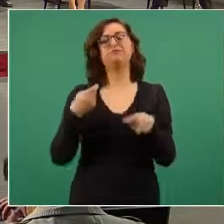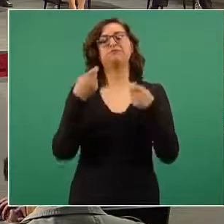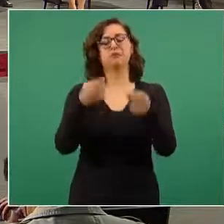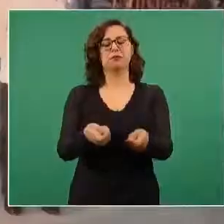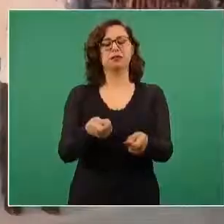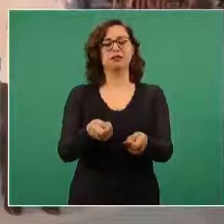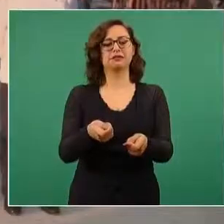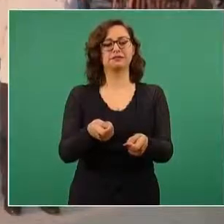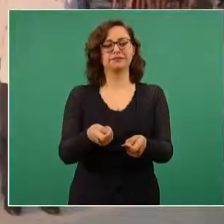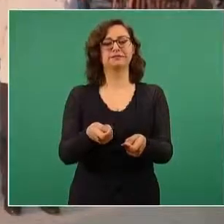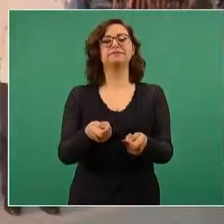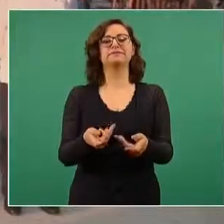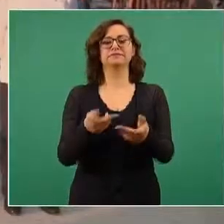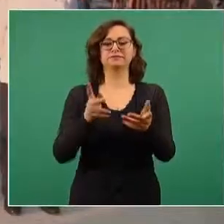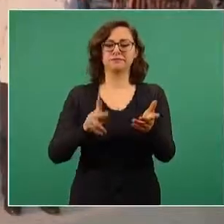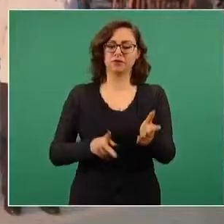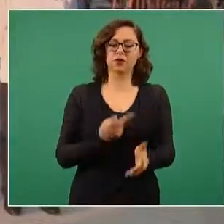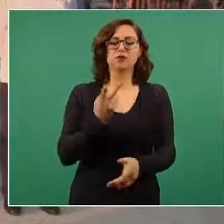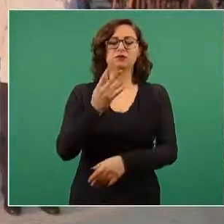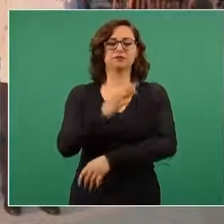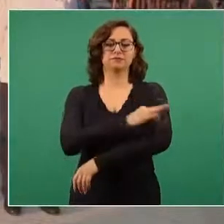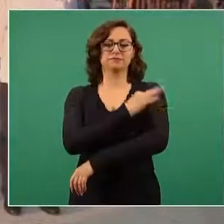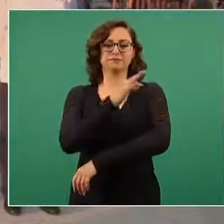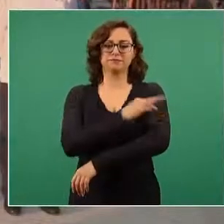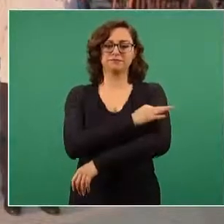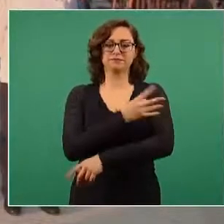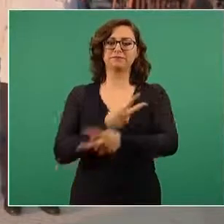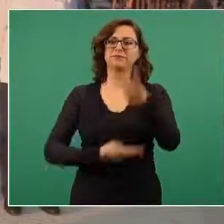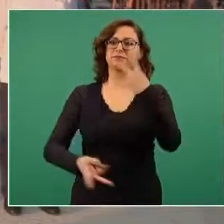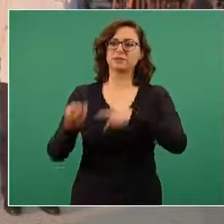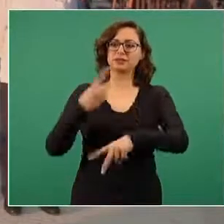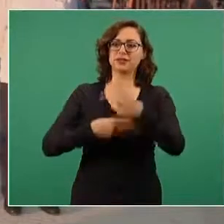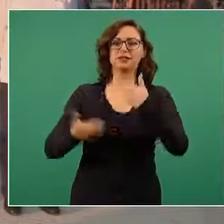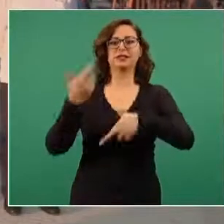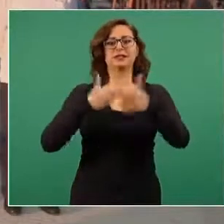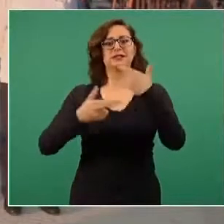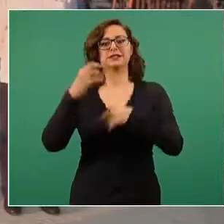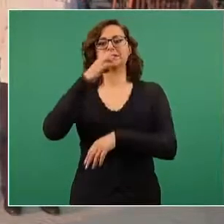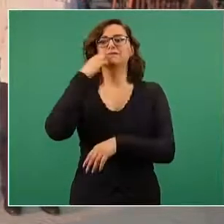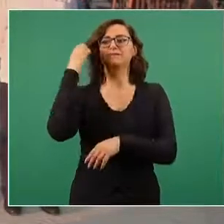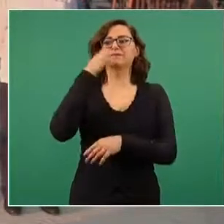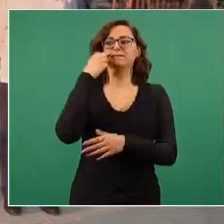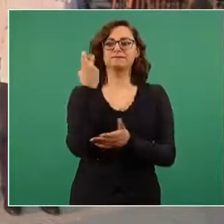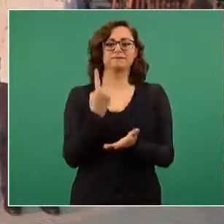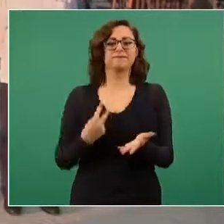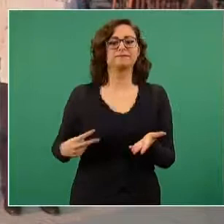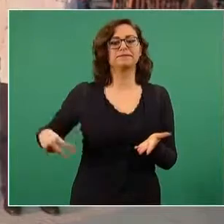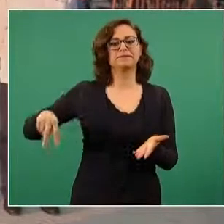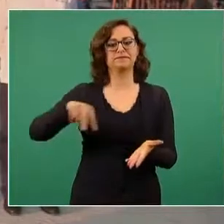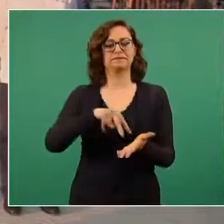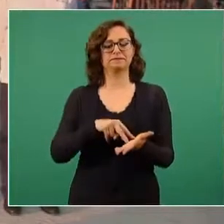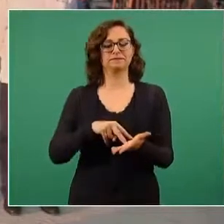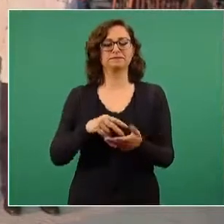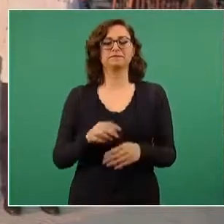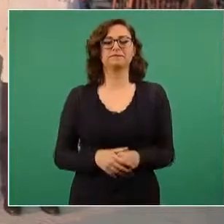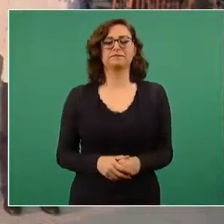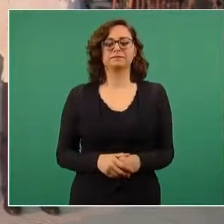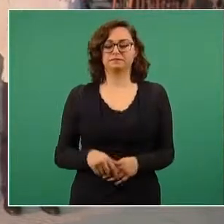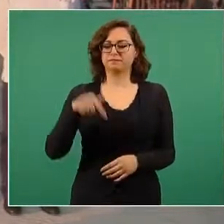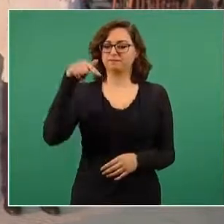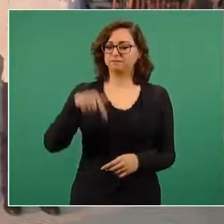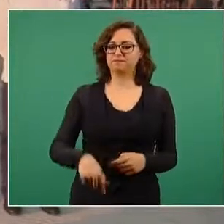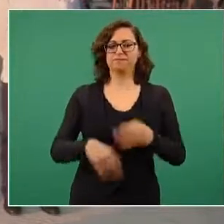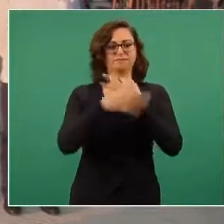de la vuelta a clases presenciales. Mandamos un fuerte abrazo desde aquí